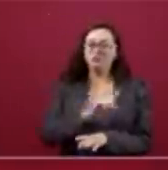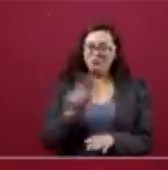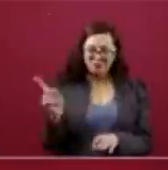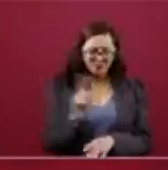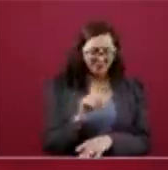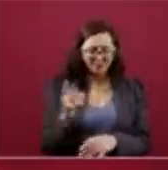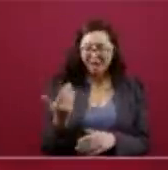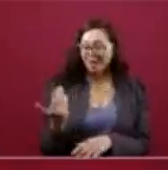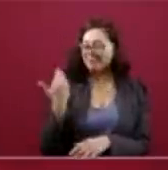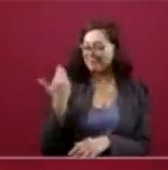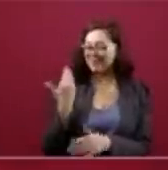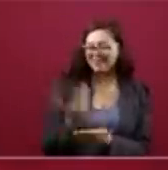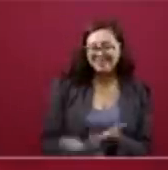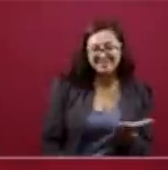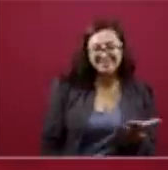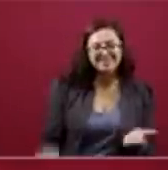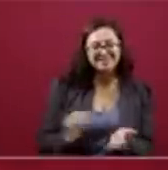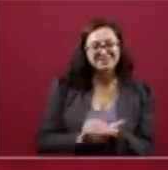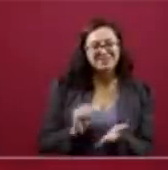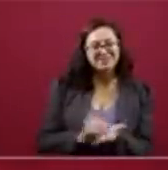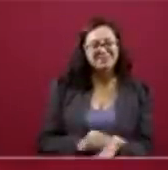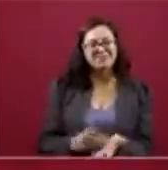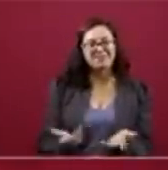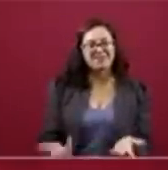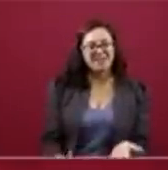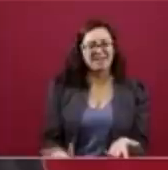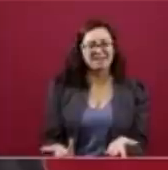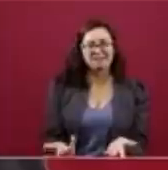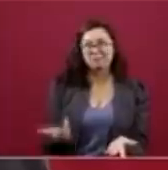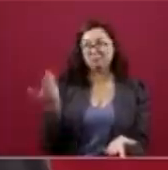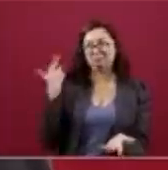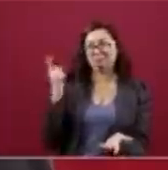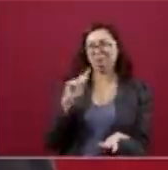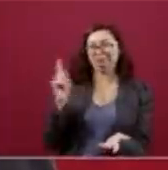desgraciadamente. Hay un caso,